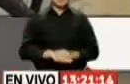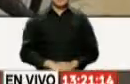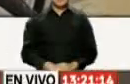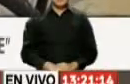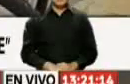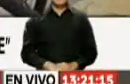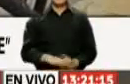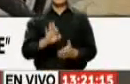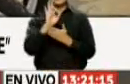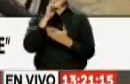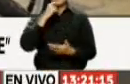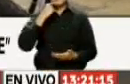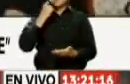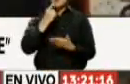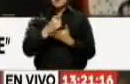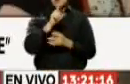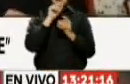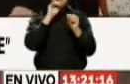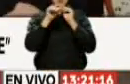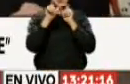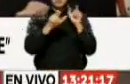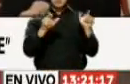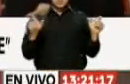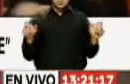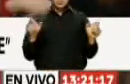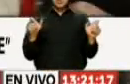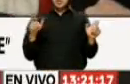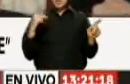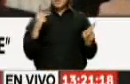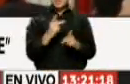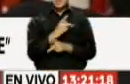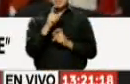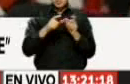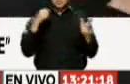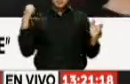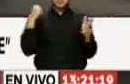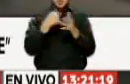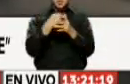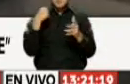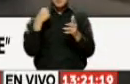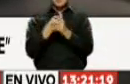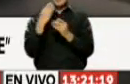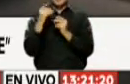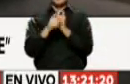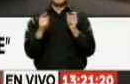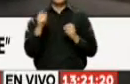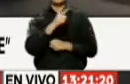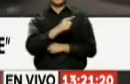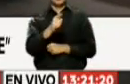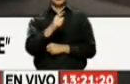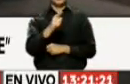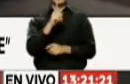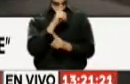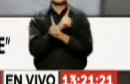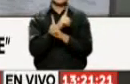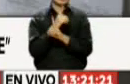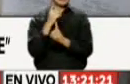Con testimonios reales quieren evitar las tragedias. Víctimas de accidentes de tránsito que terminaron